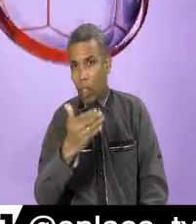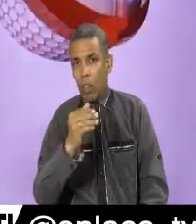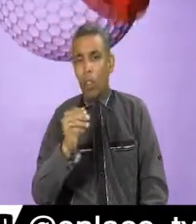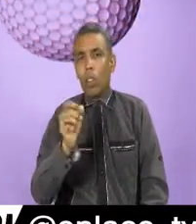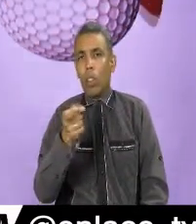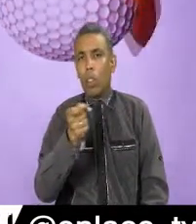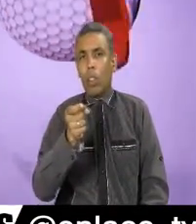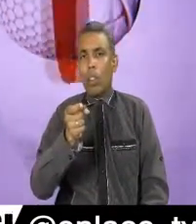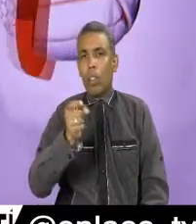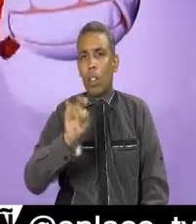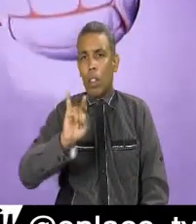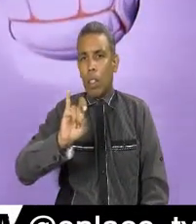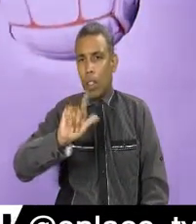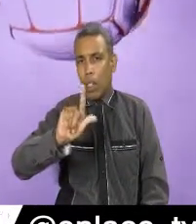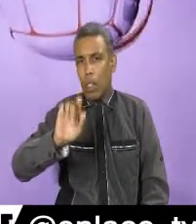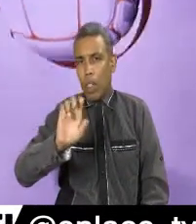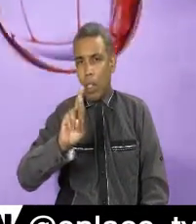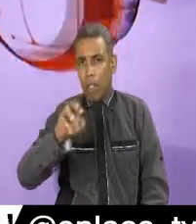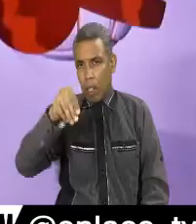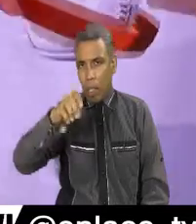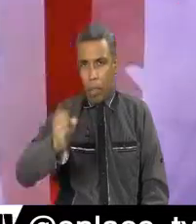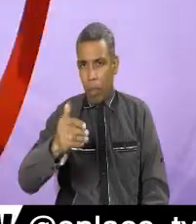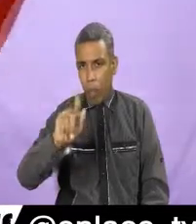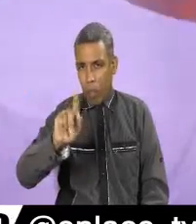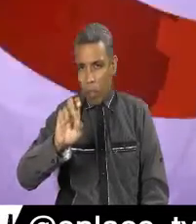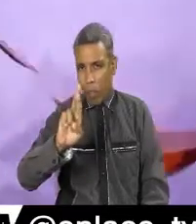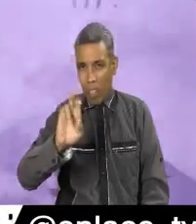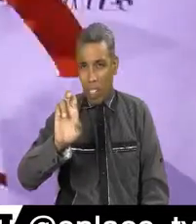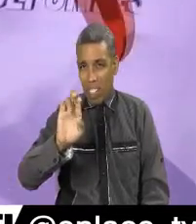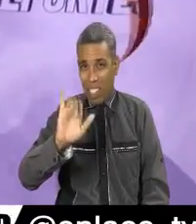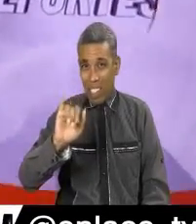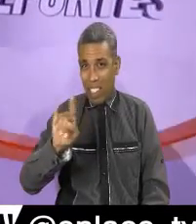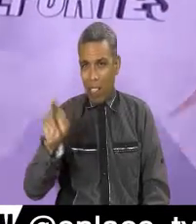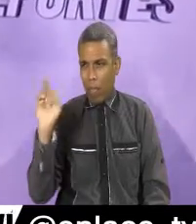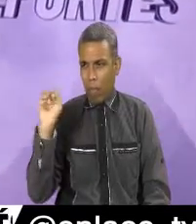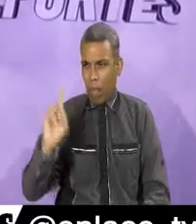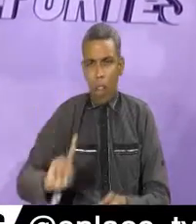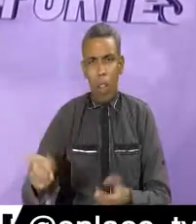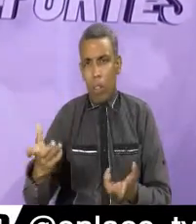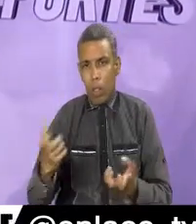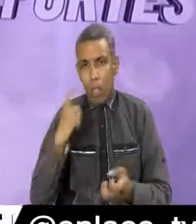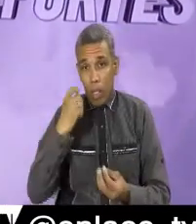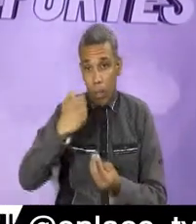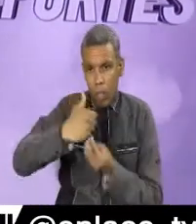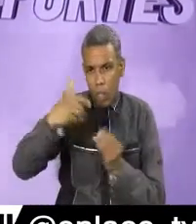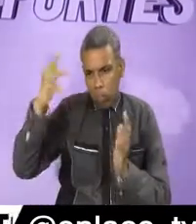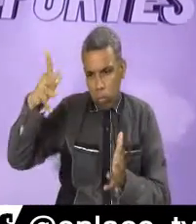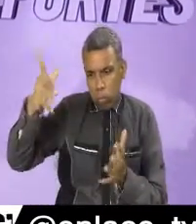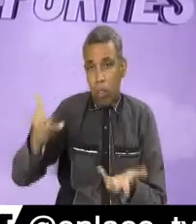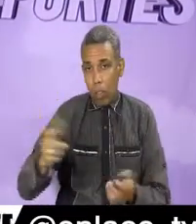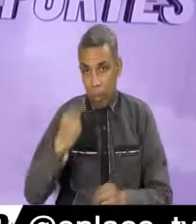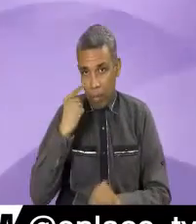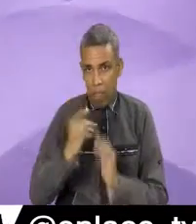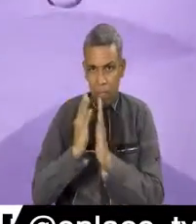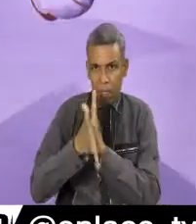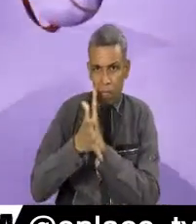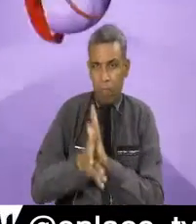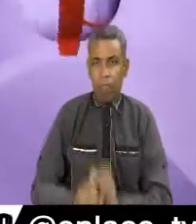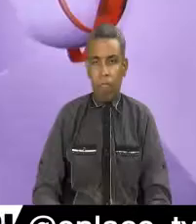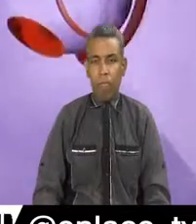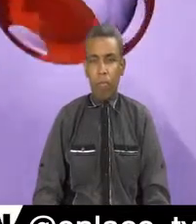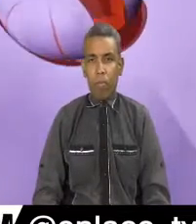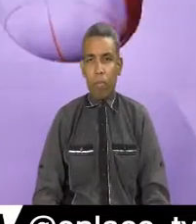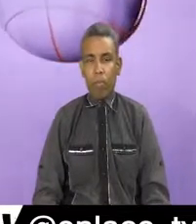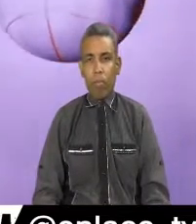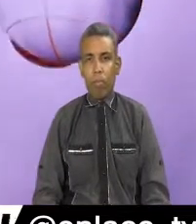que durante años se ha realizado con estos deportistas, quienes aspiran a dejar en lo más alto del podium el nombre del puerto